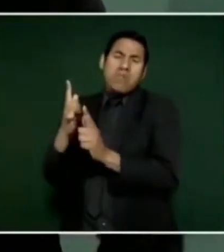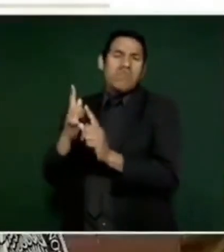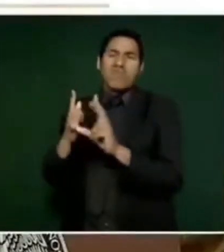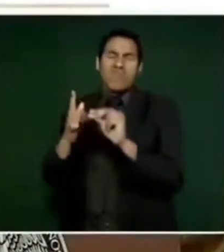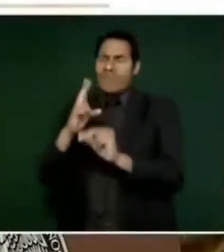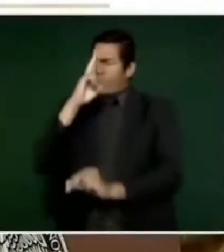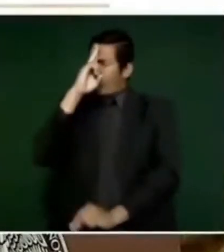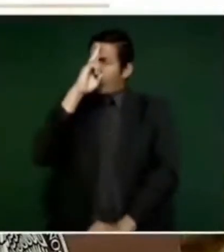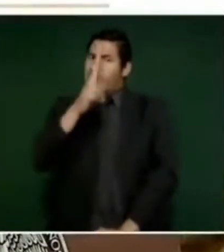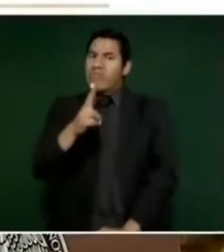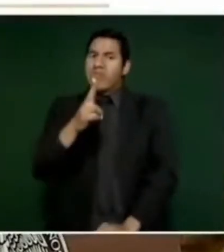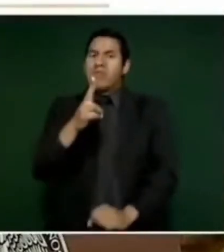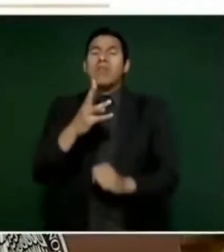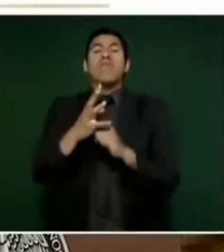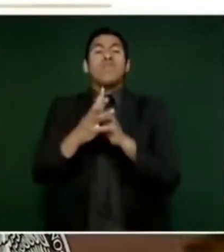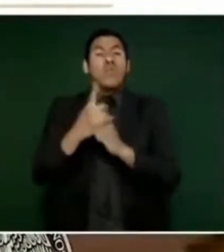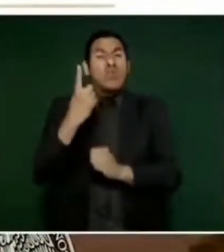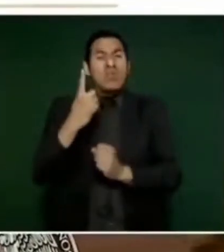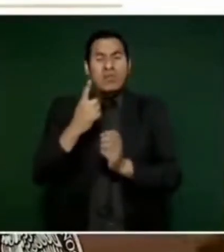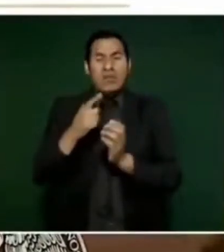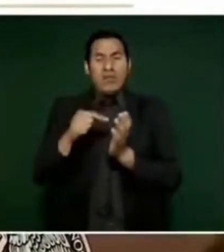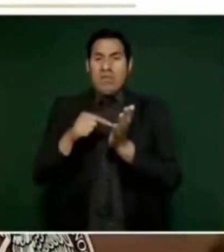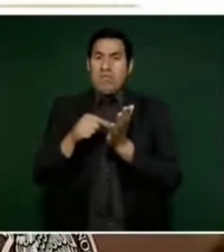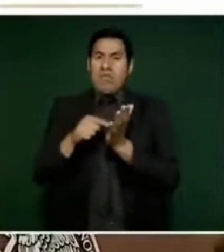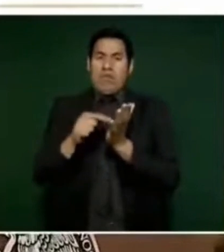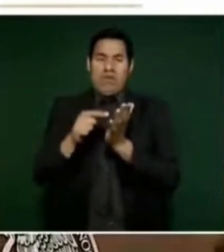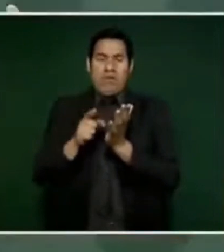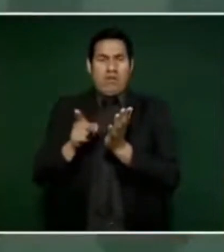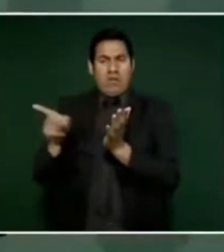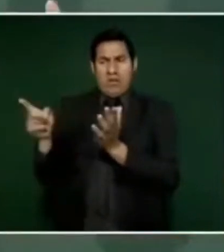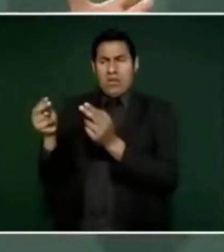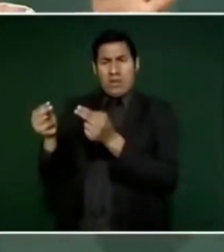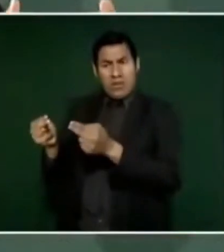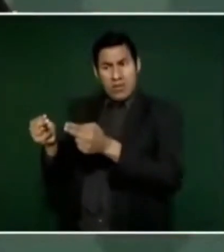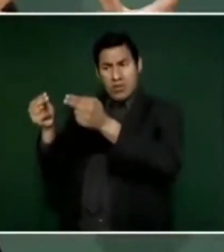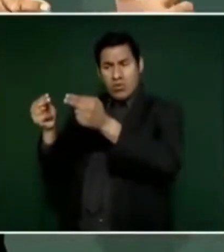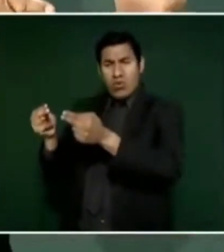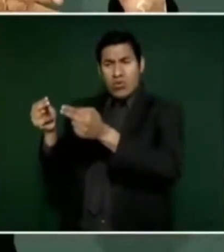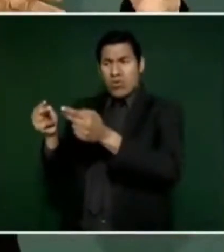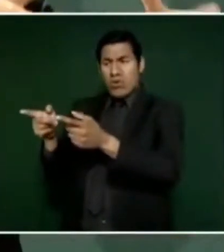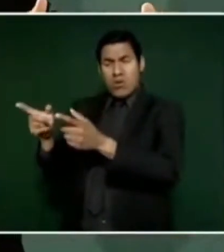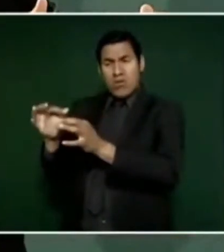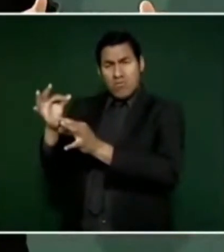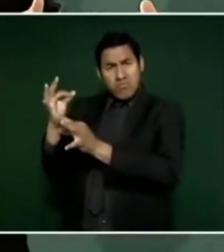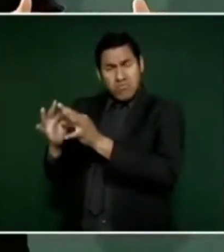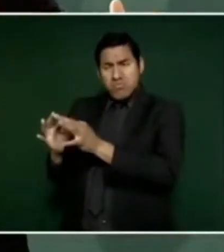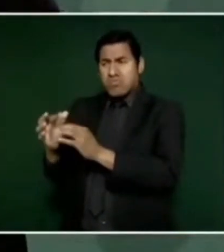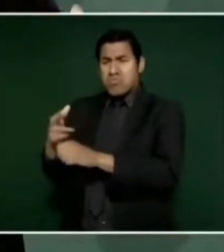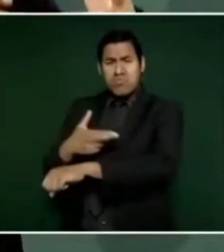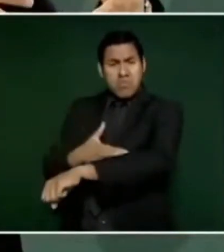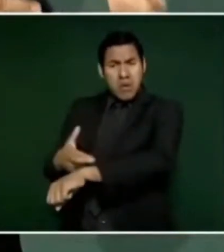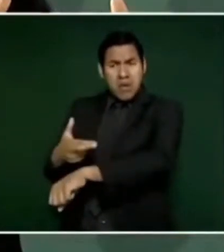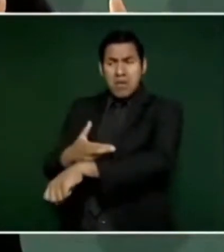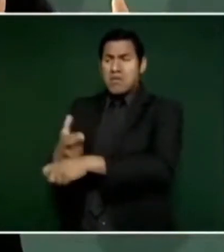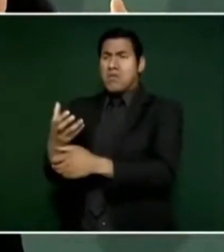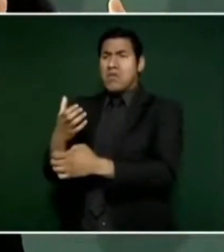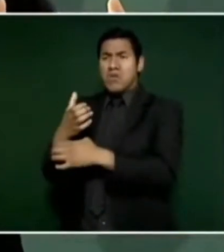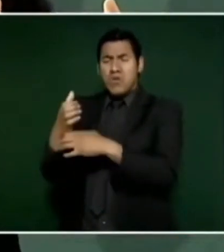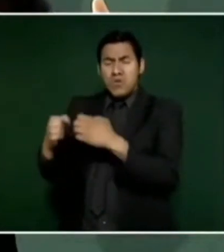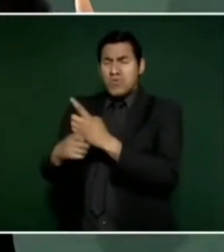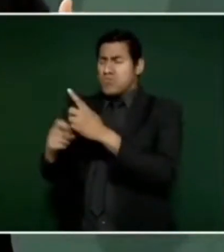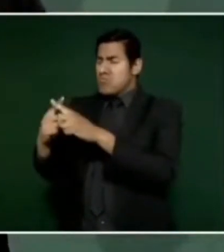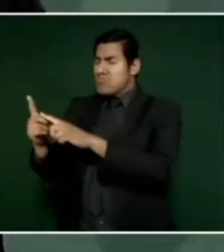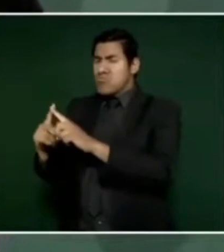porque era legal. Una empresa presentaba sus documentos, hacía su